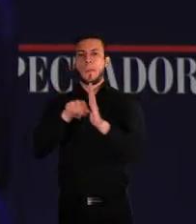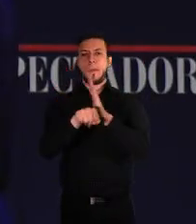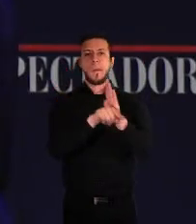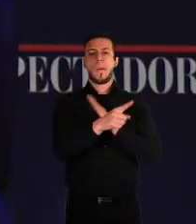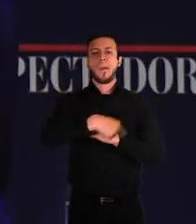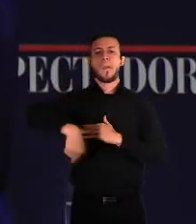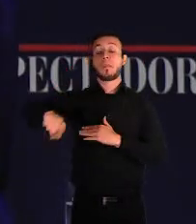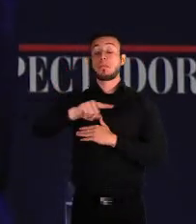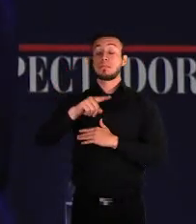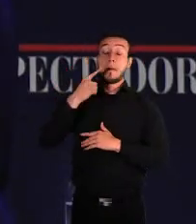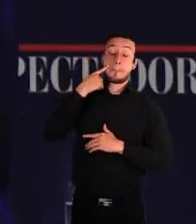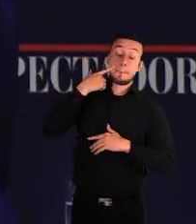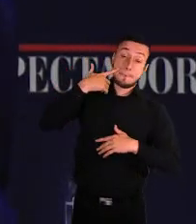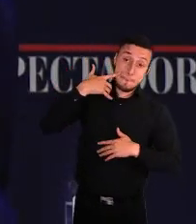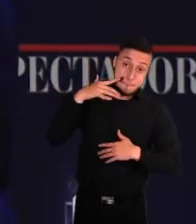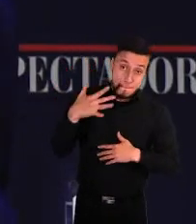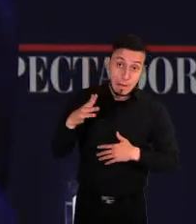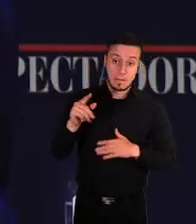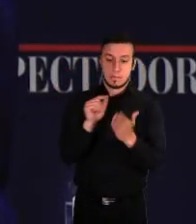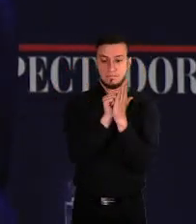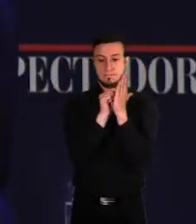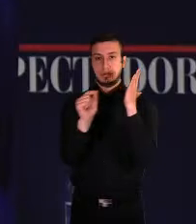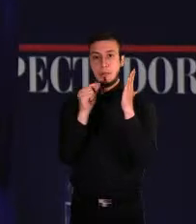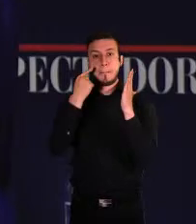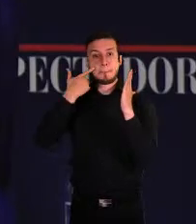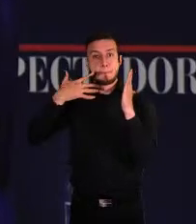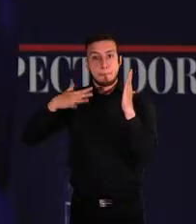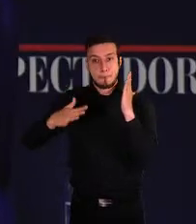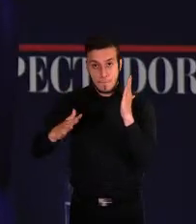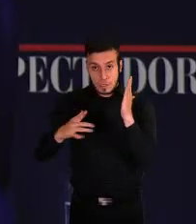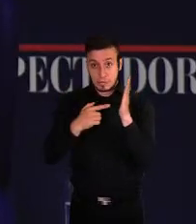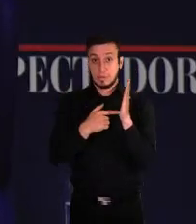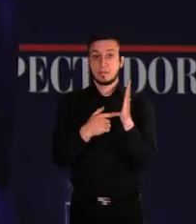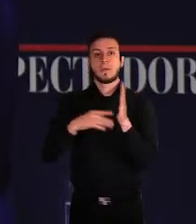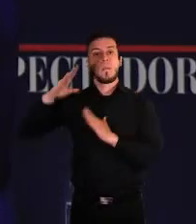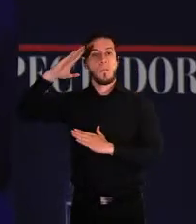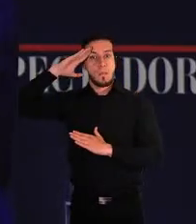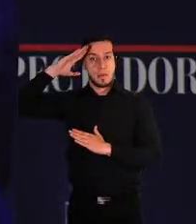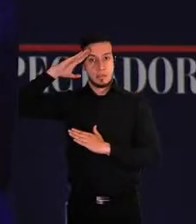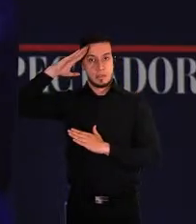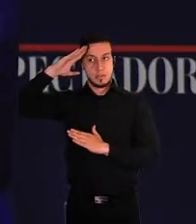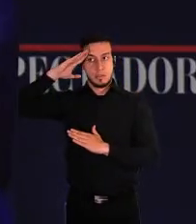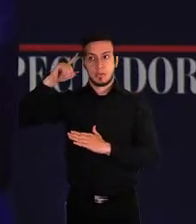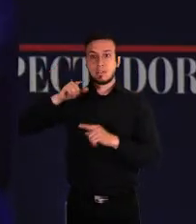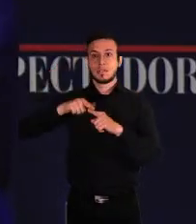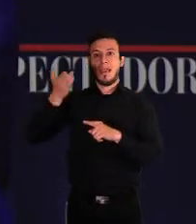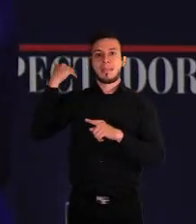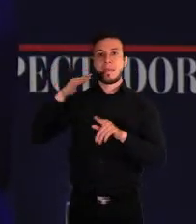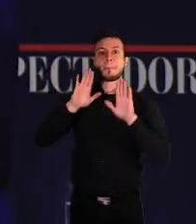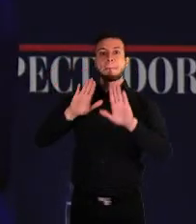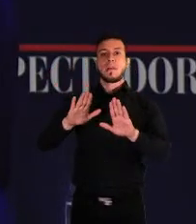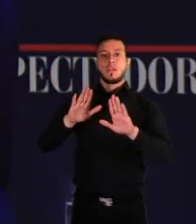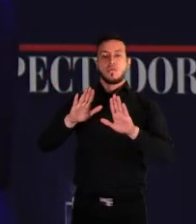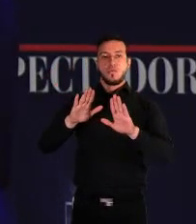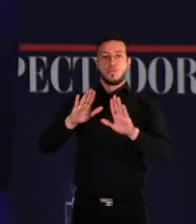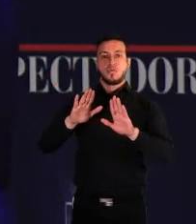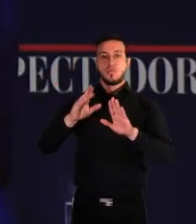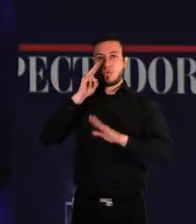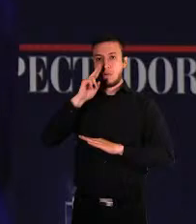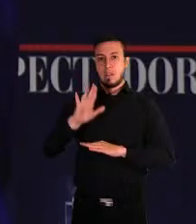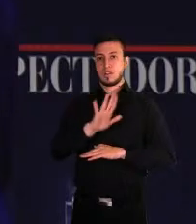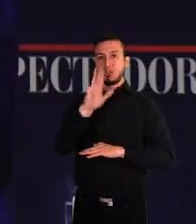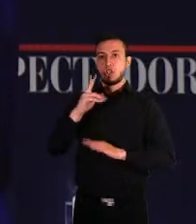presuntamente yo subrayó todavía presuntamente presuntamente por la policía durante el paro nacional de 2021 viene la primera